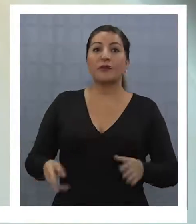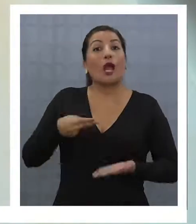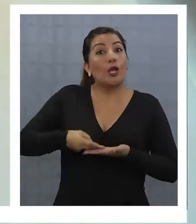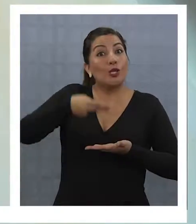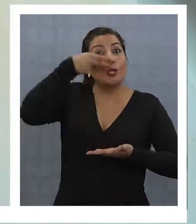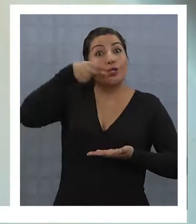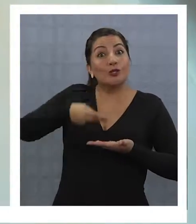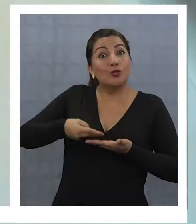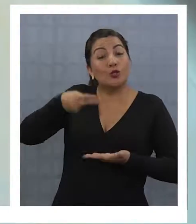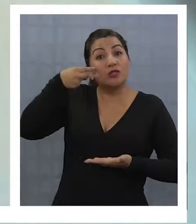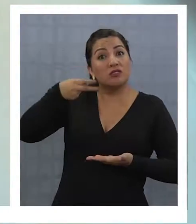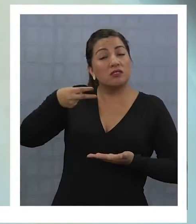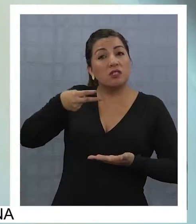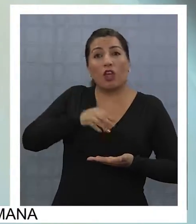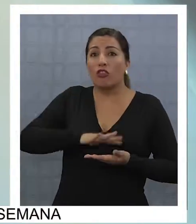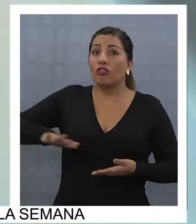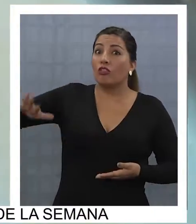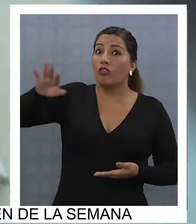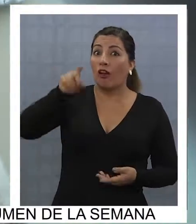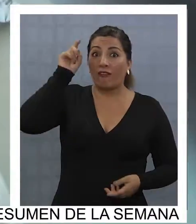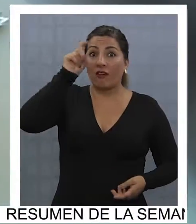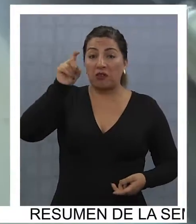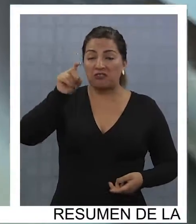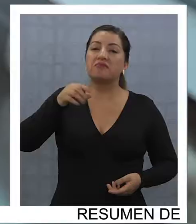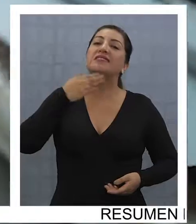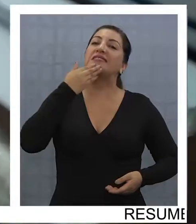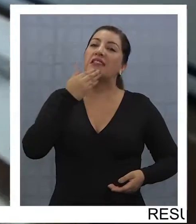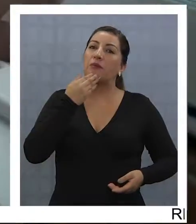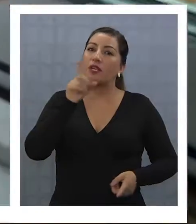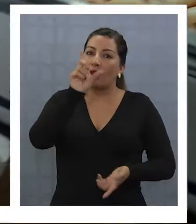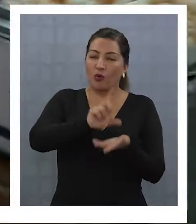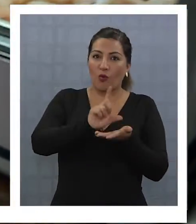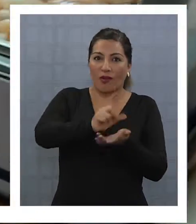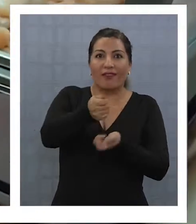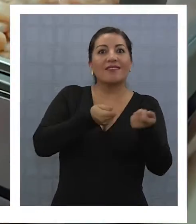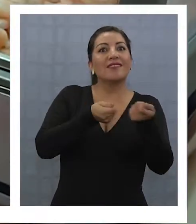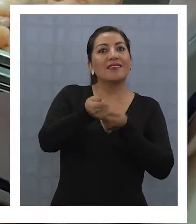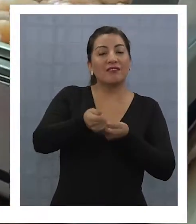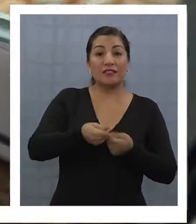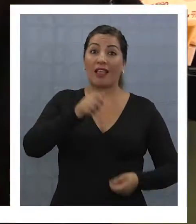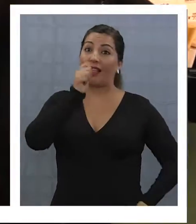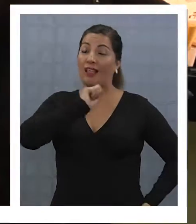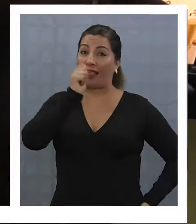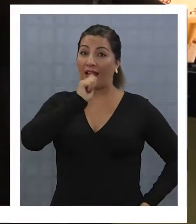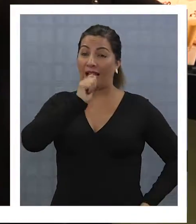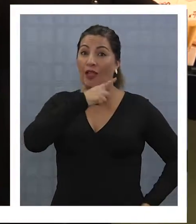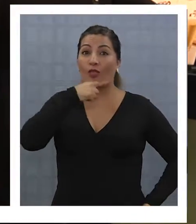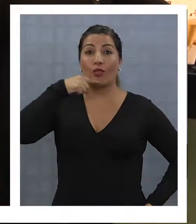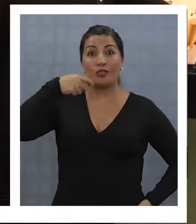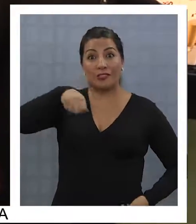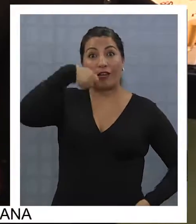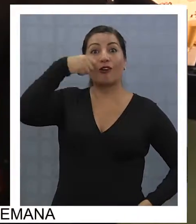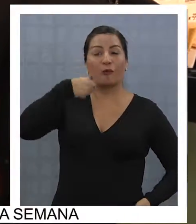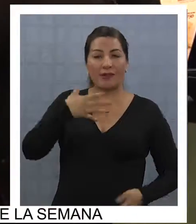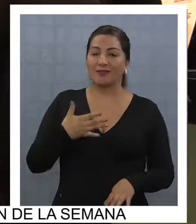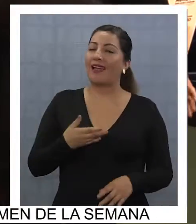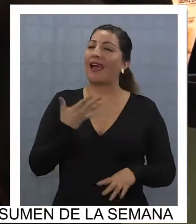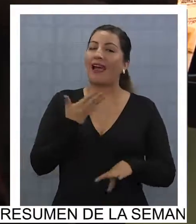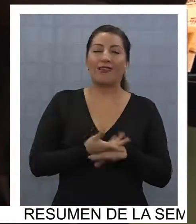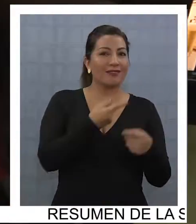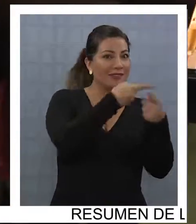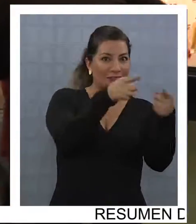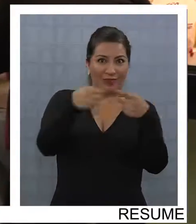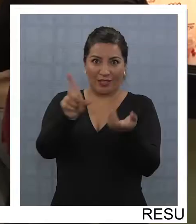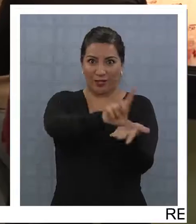arrasan como en otros sectores, también tienen su punto de venta. Y si de helados y postres se trata, existen varias opciones.